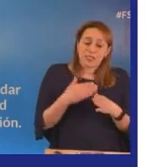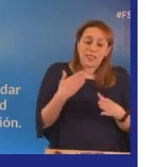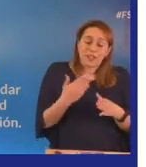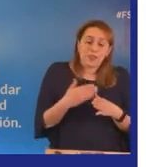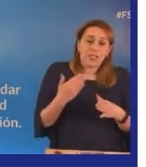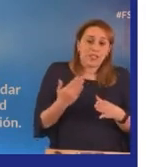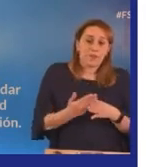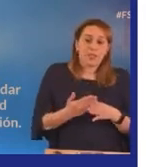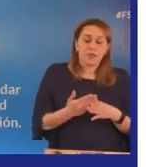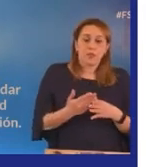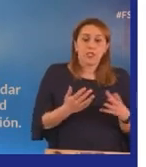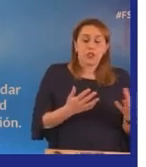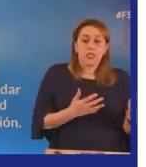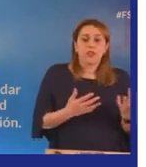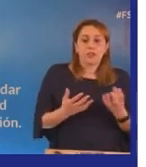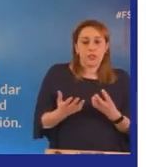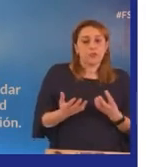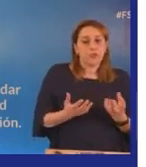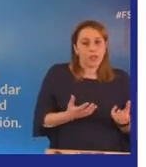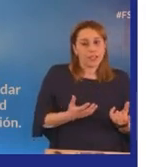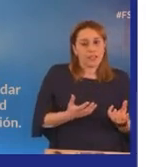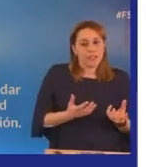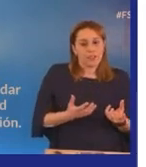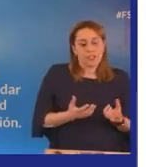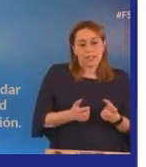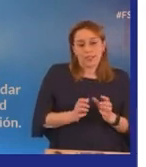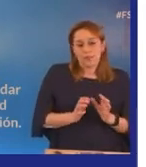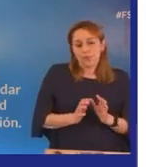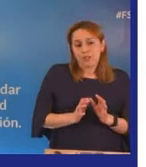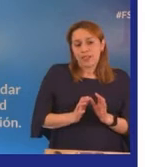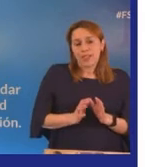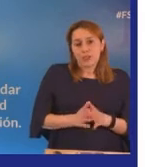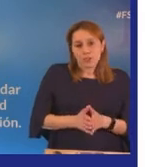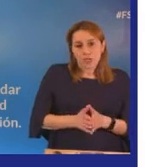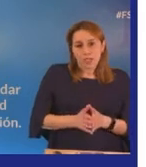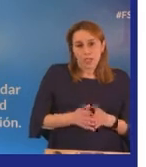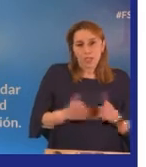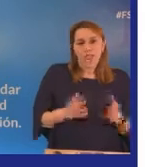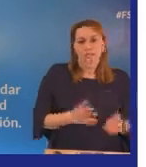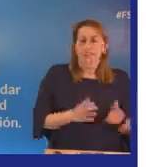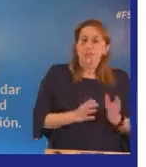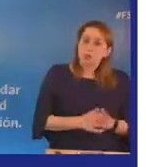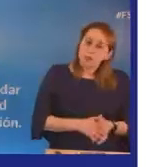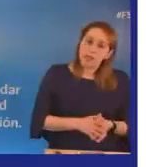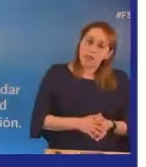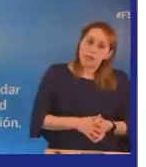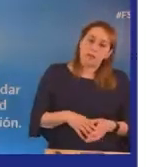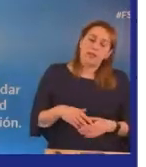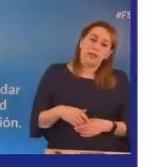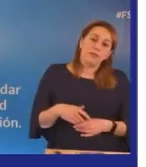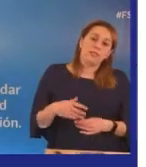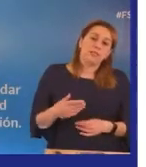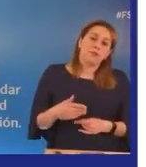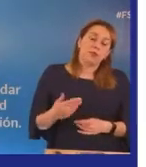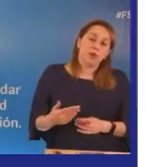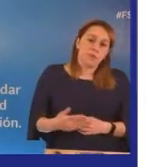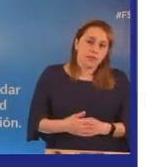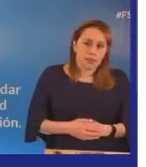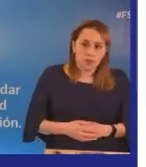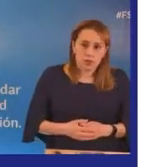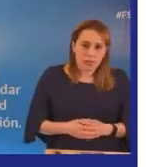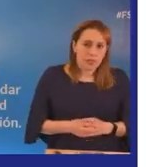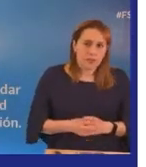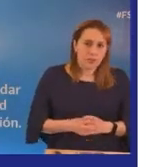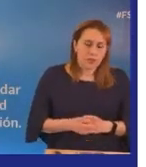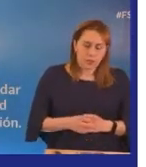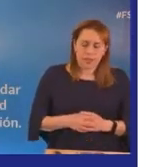que empiecen ya los tratamientos y no negociamos con él. Entonces acá es importante negociar y tratar de ajustar para que el paciente pueda